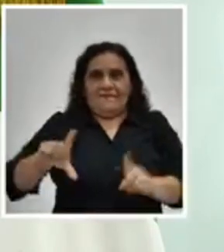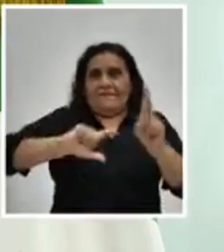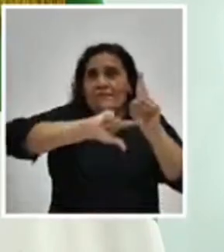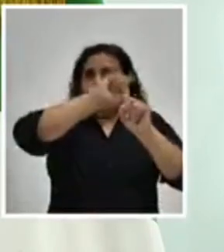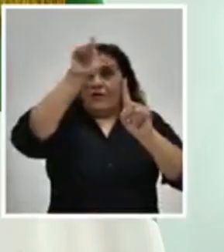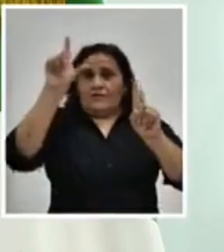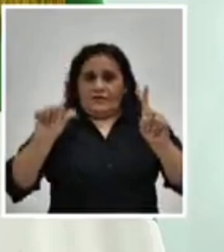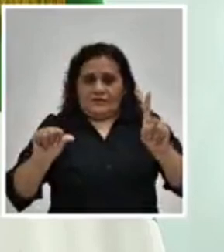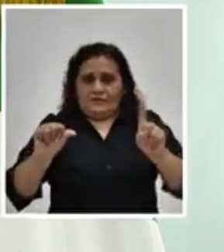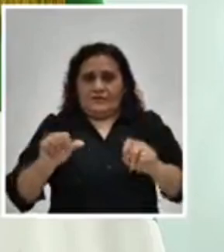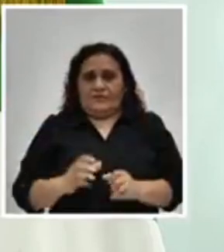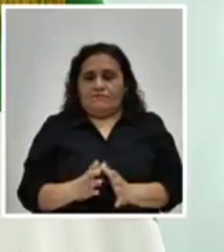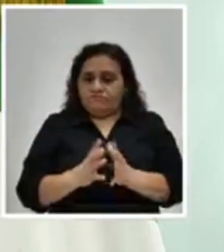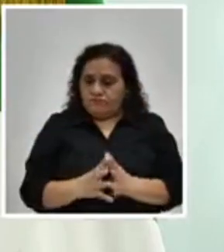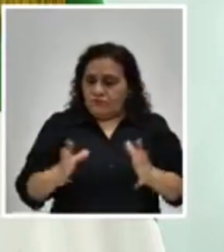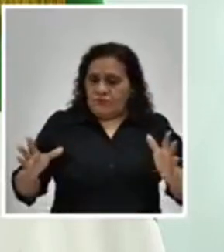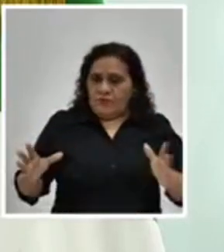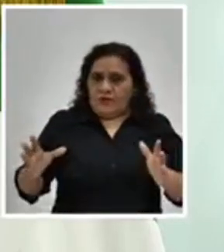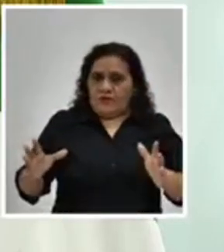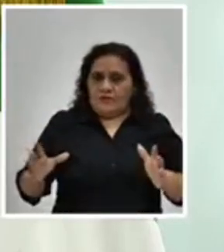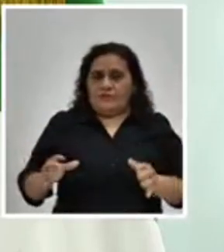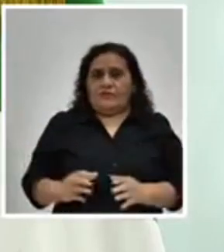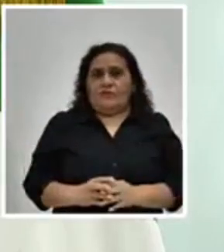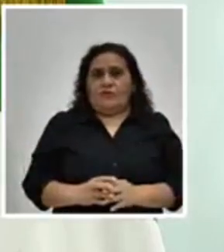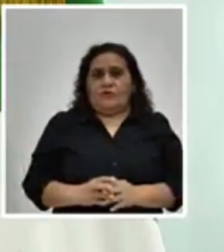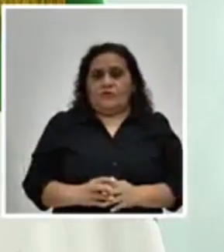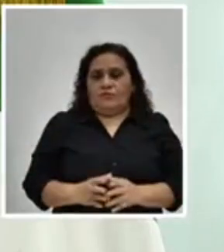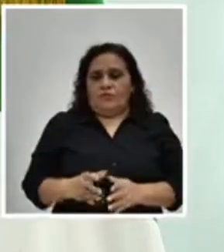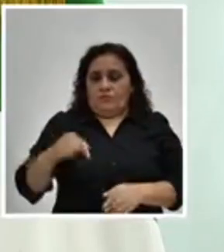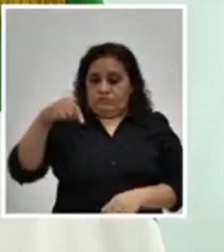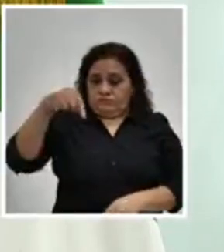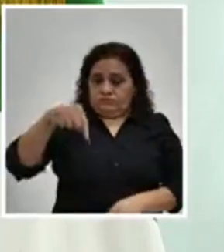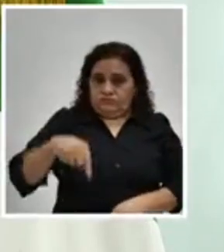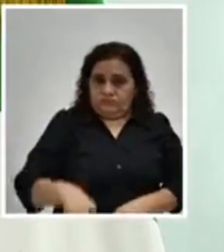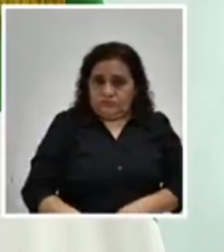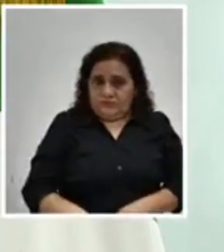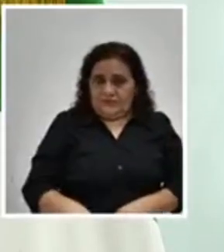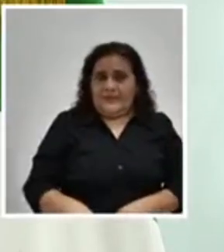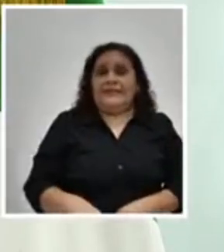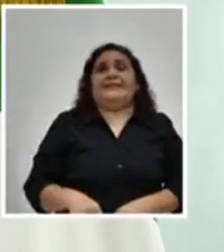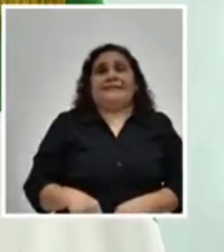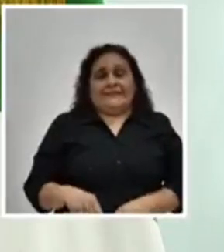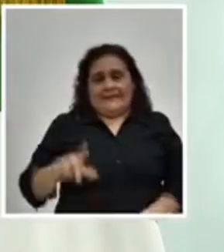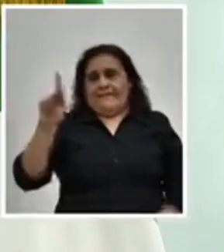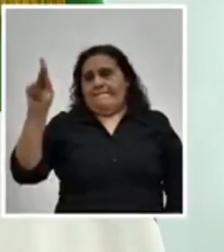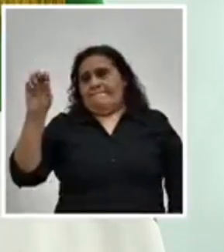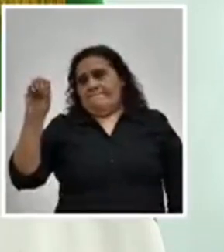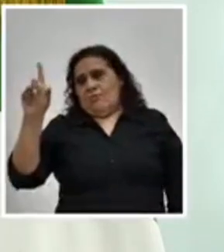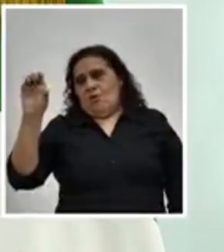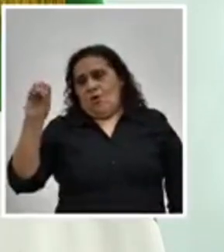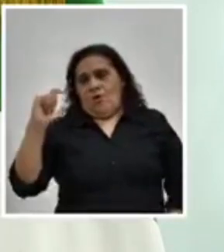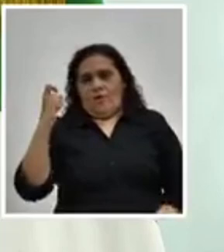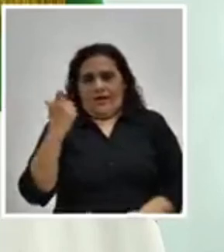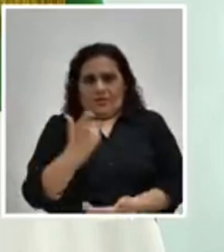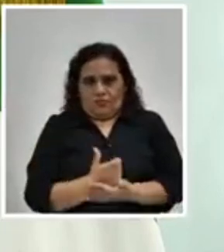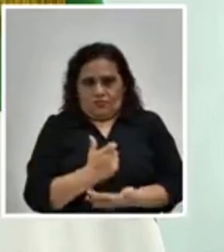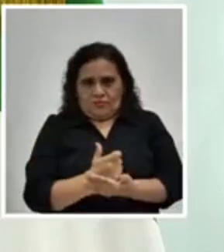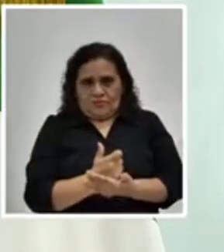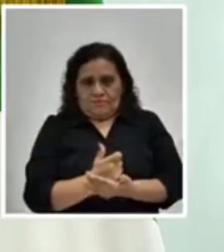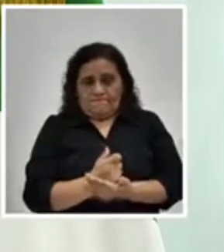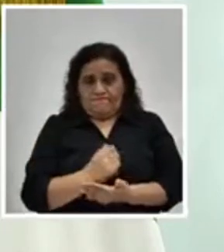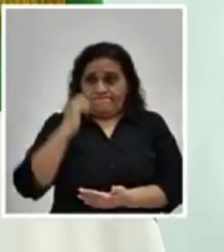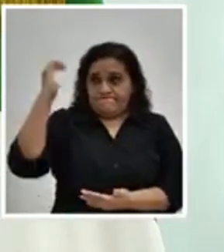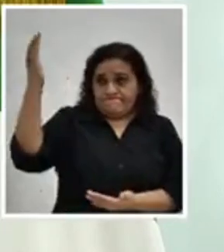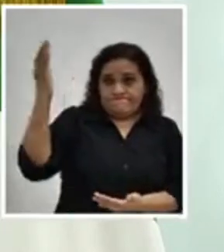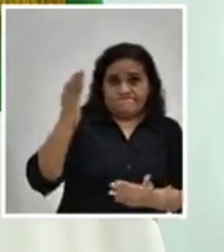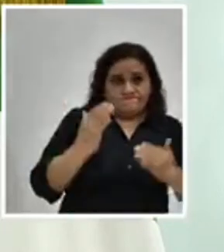con la ampliación del puerto de Altula y el polo económico del bienestar. Aterrizarán enormes